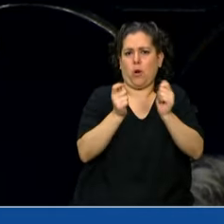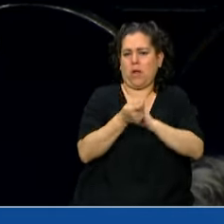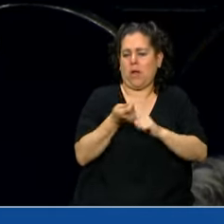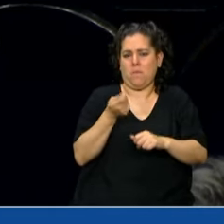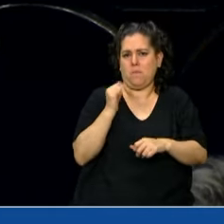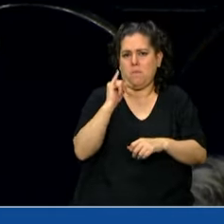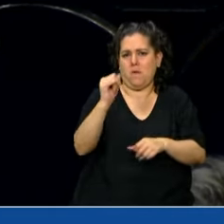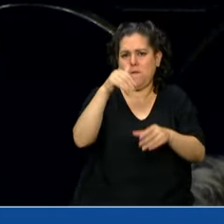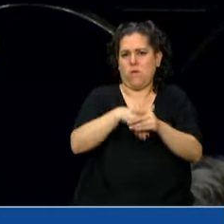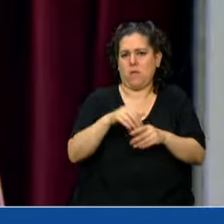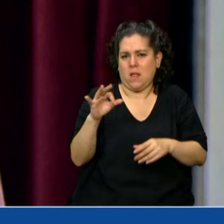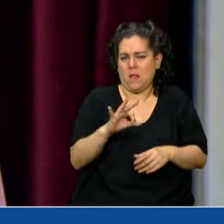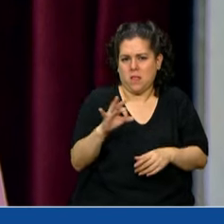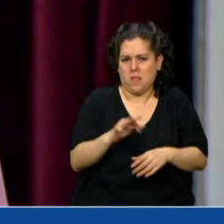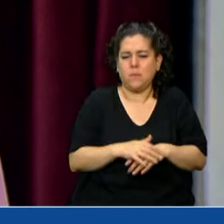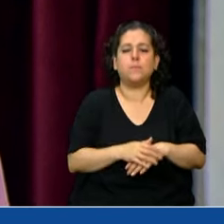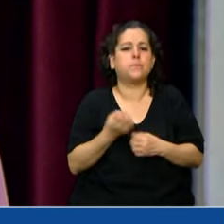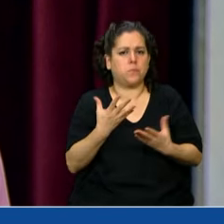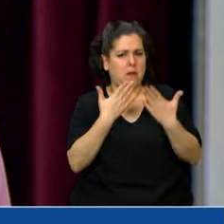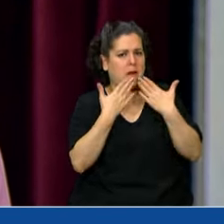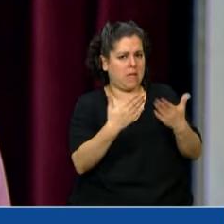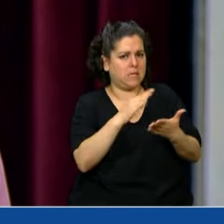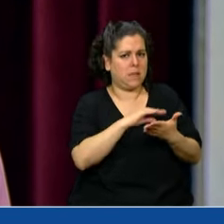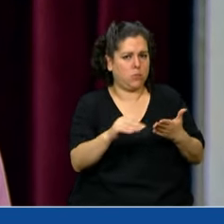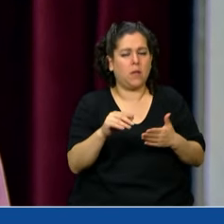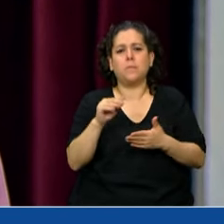Gracias diputada diputado